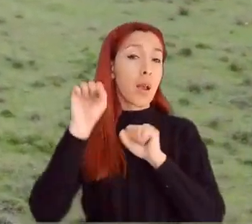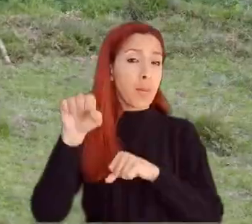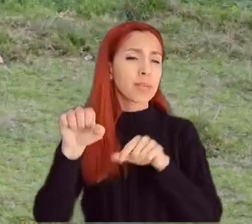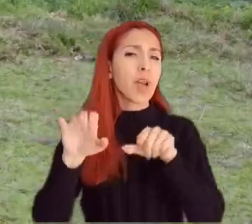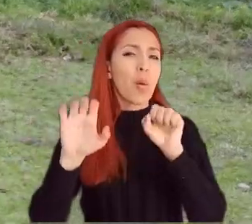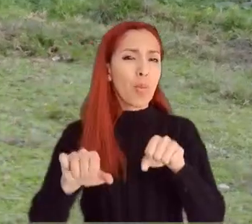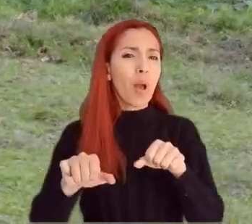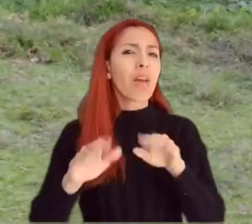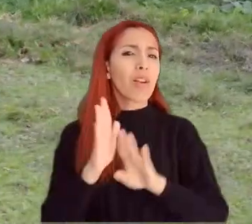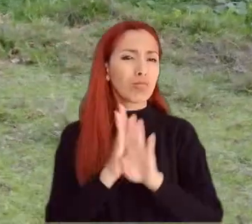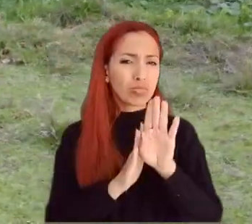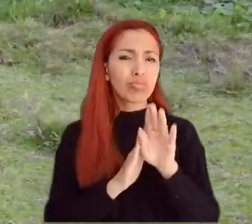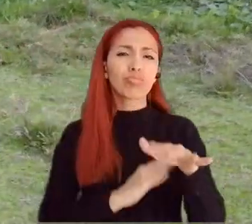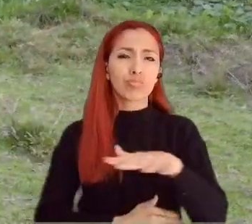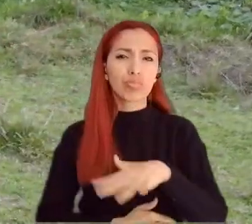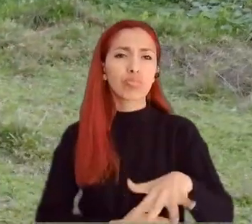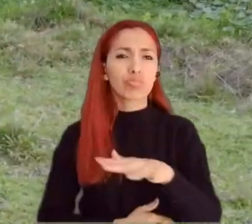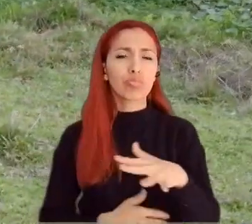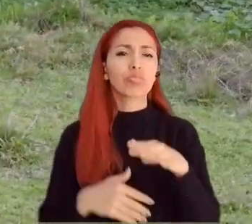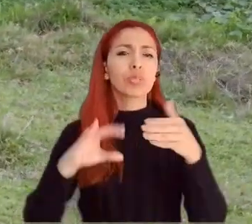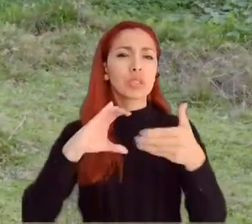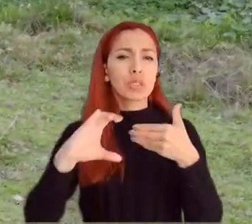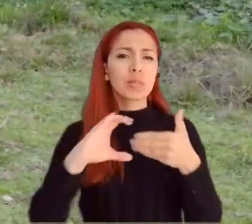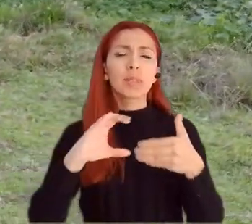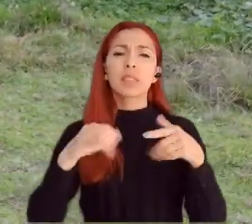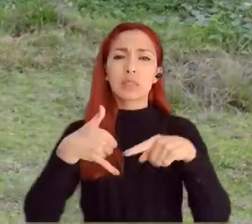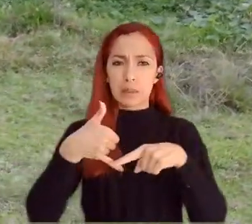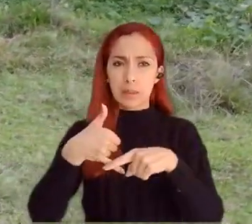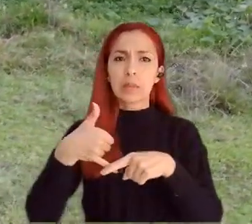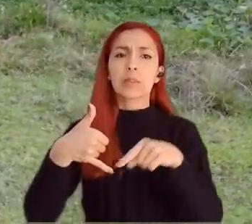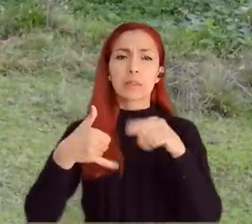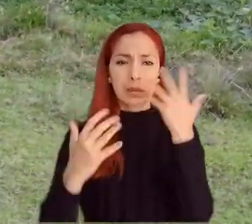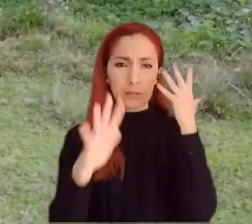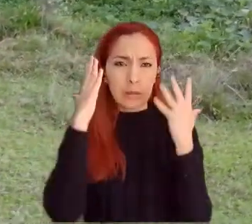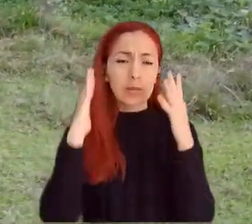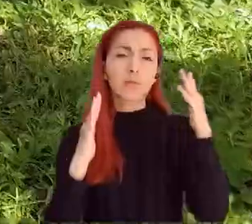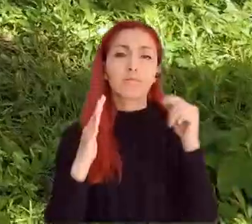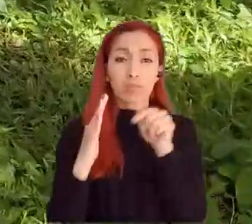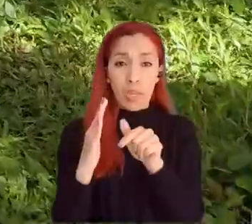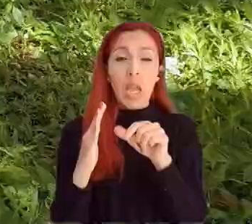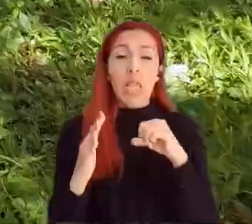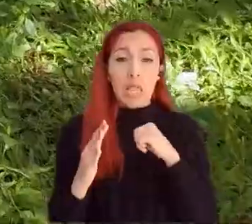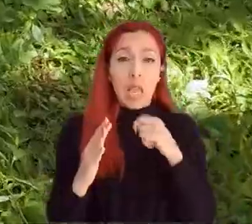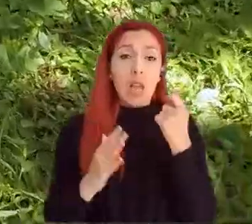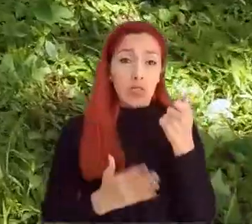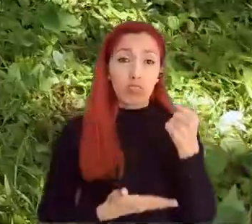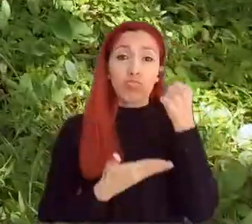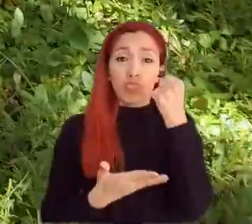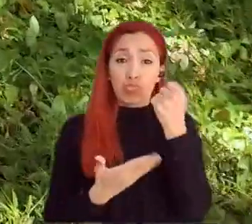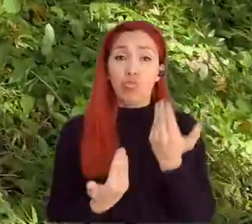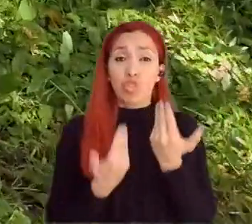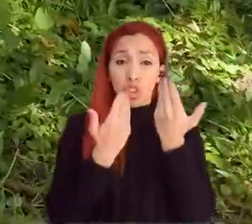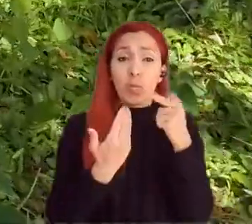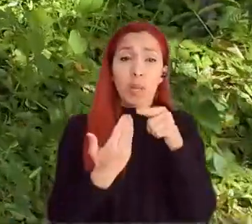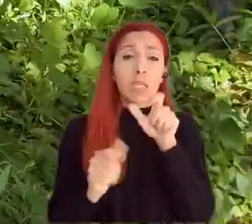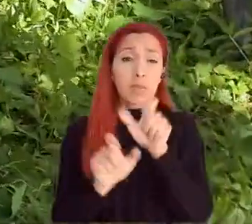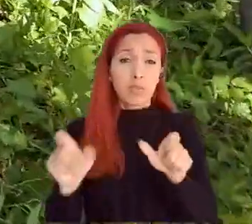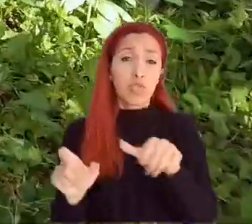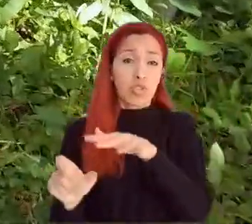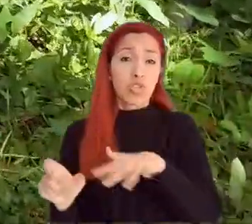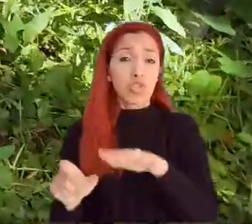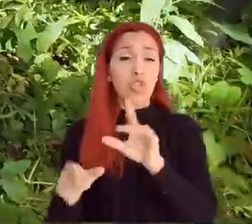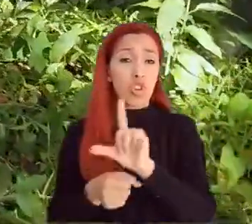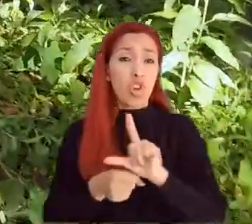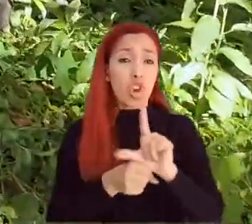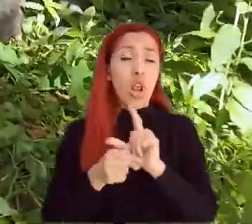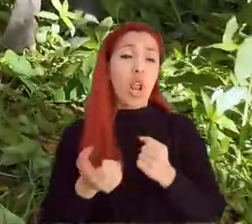para prosperar en las condiciones climáticas y ambientales de la selva amazónica, ya que surge como una fuente de ingreso sostenible para las comunidades